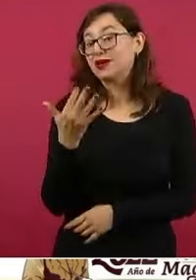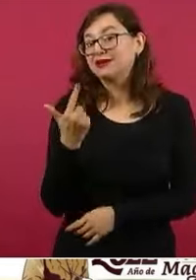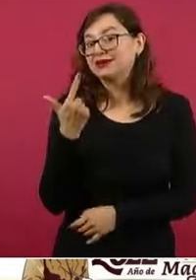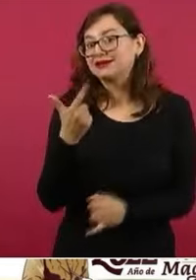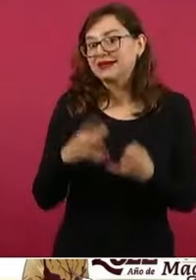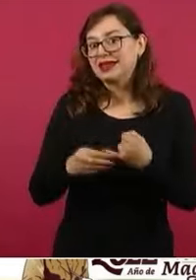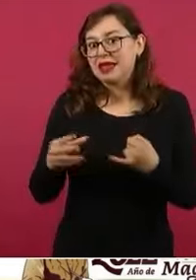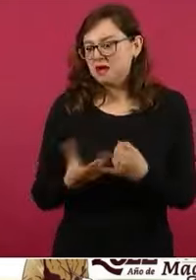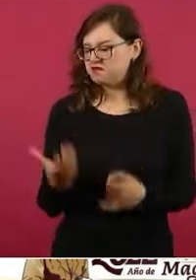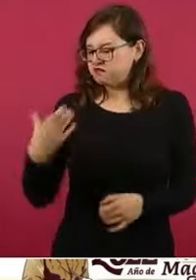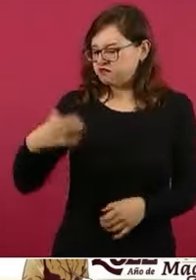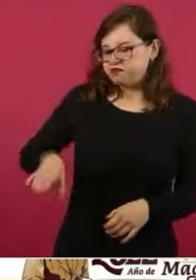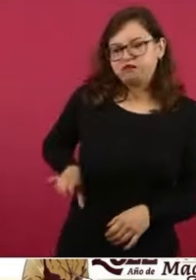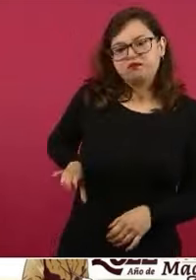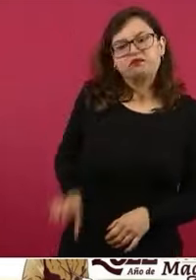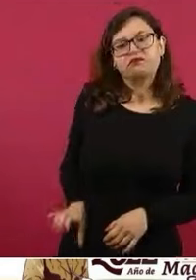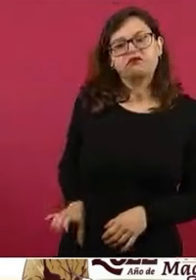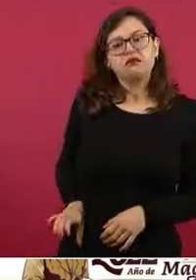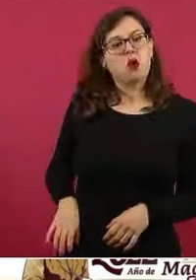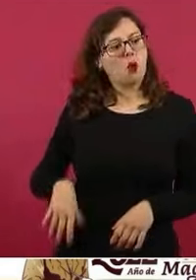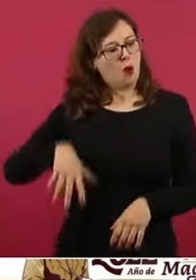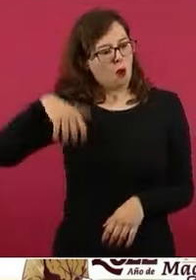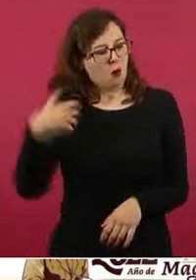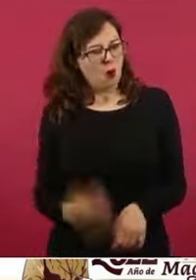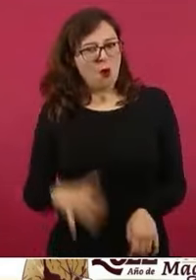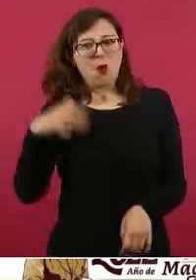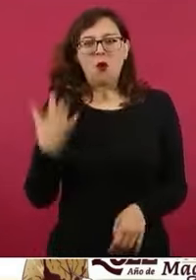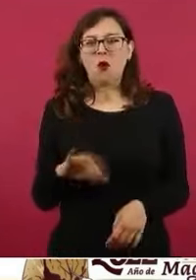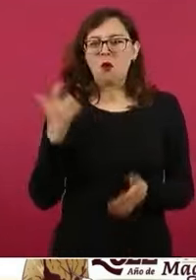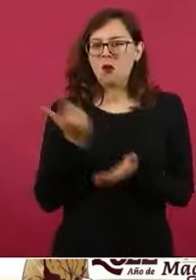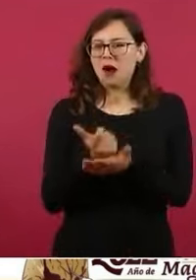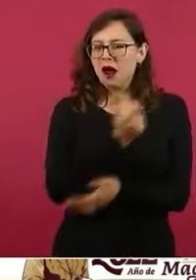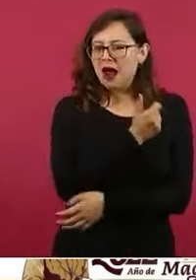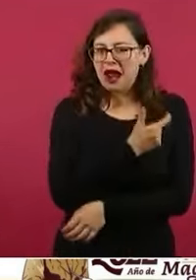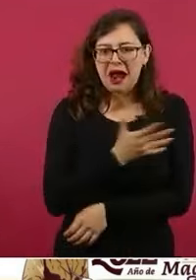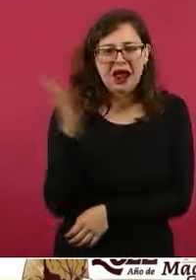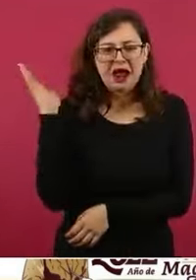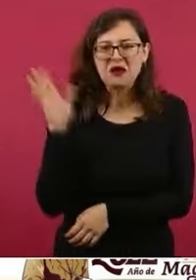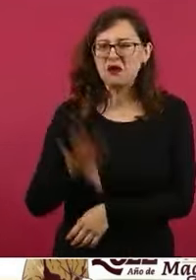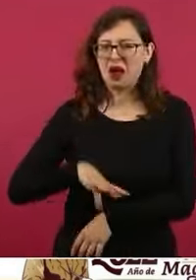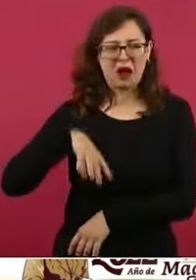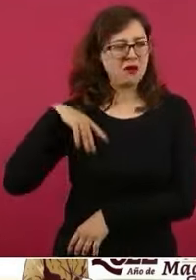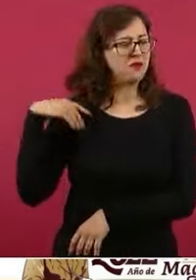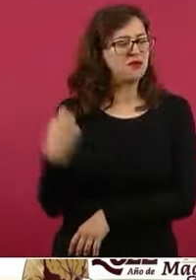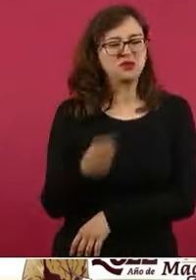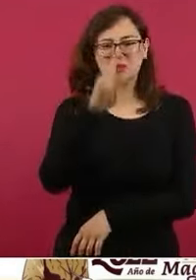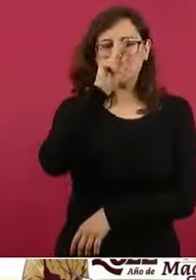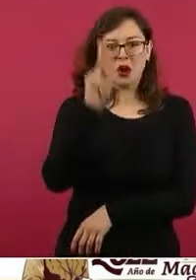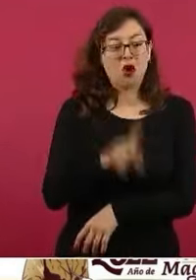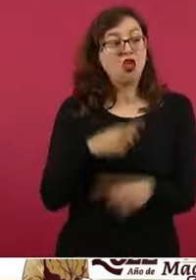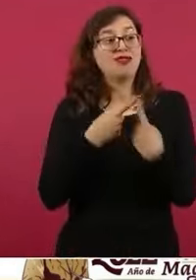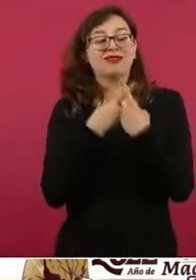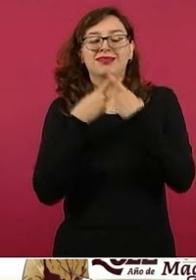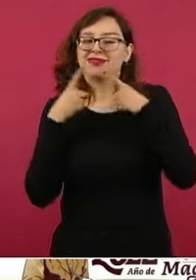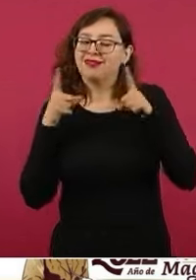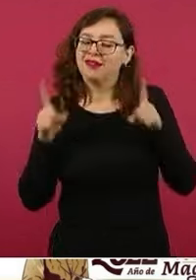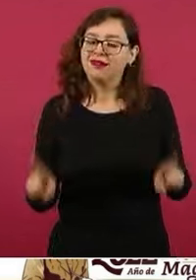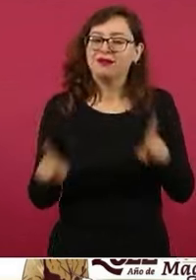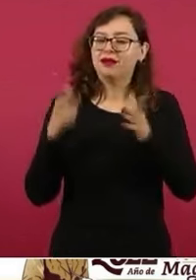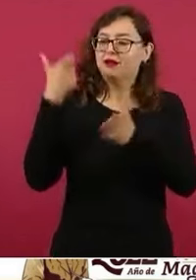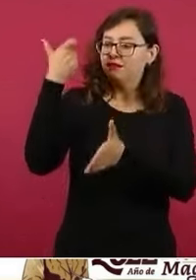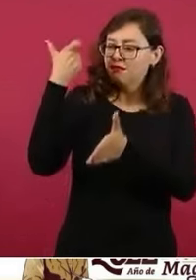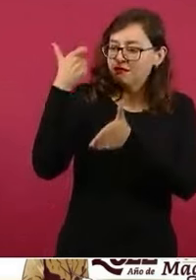3.57, un margen muy alto, por eso el precio muy alto para esa región. Y lo comparamos con el más bajo, y